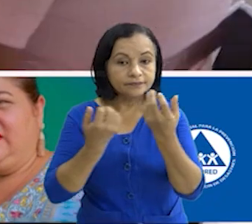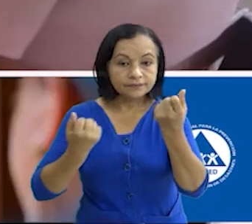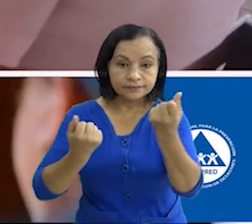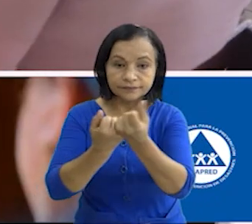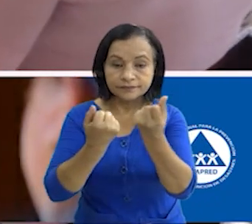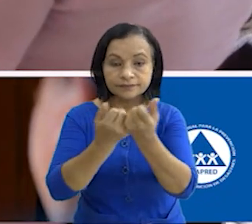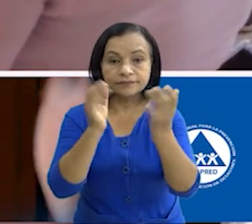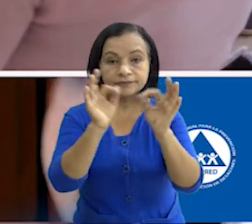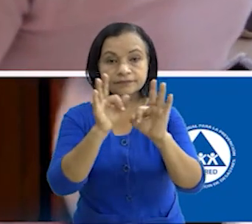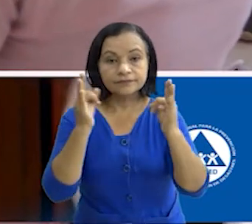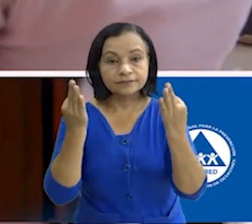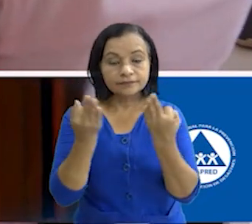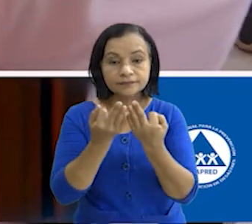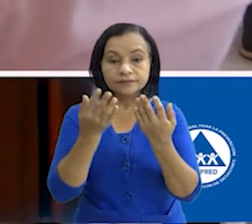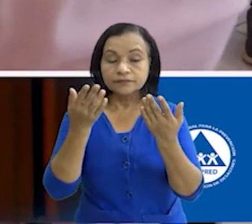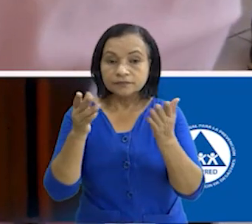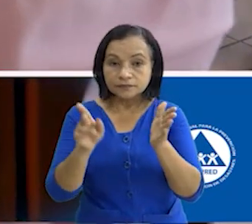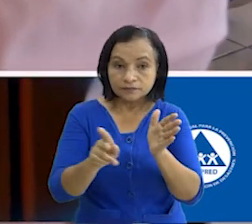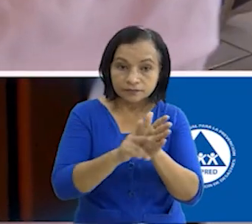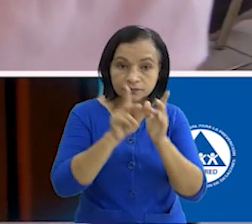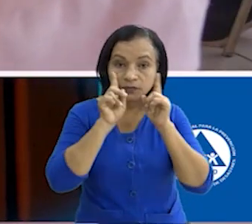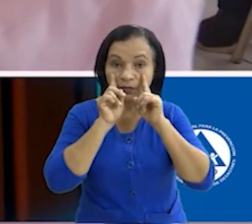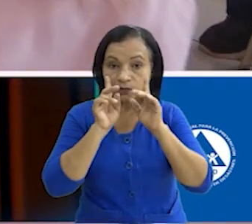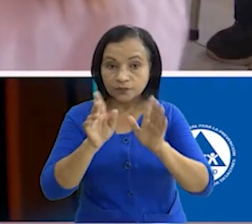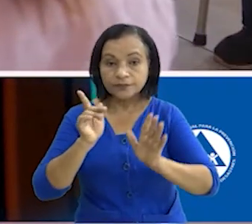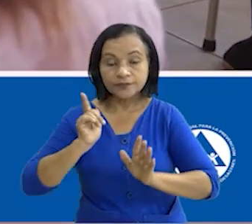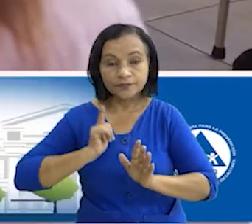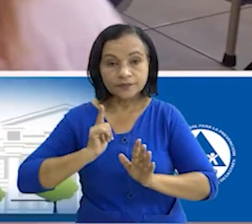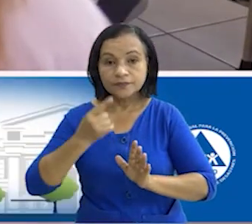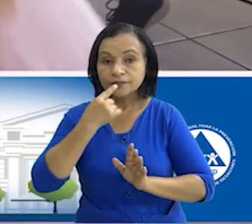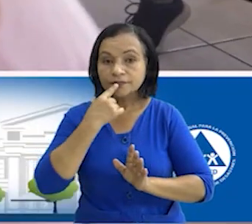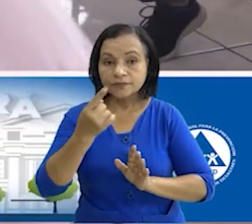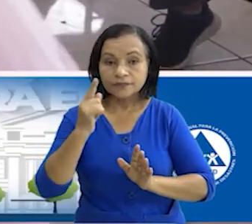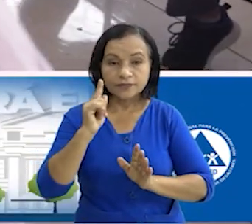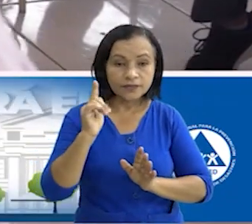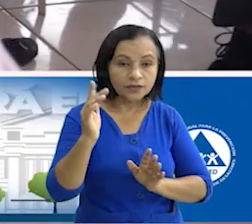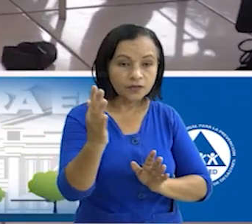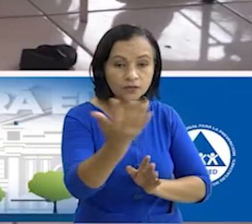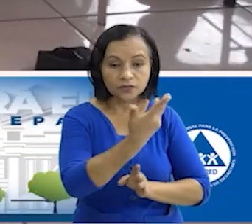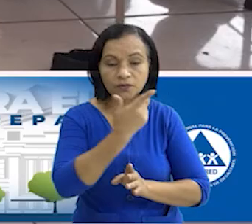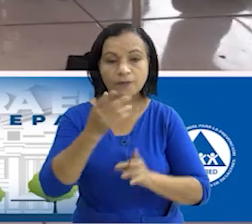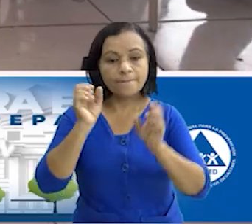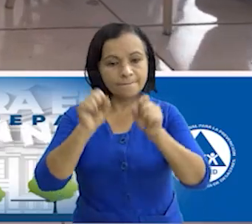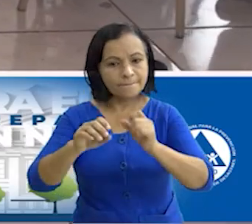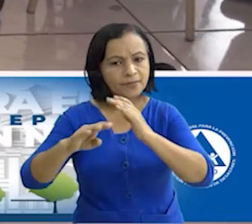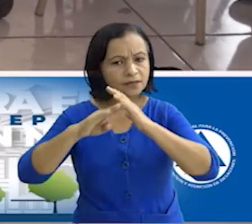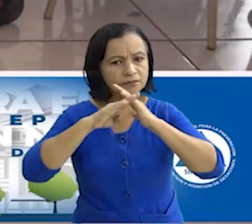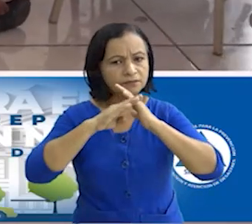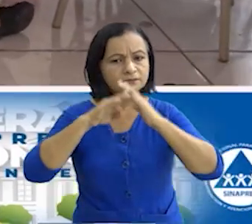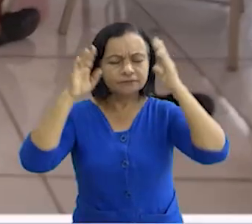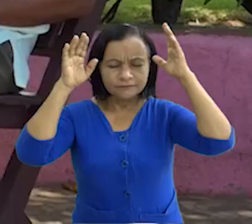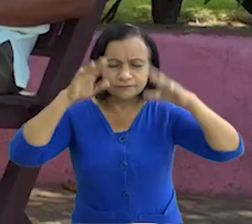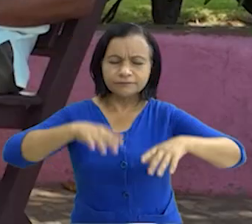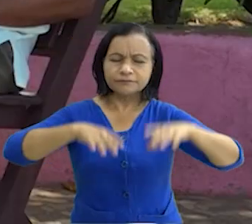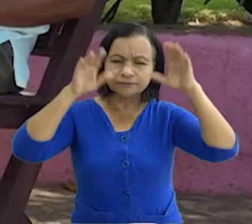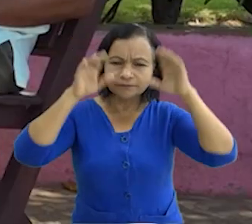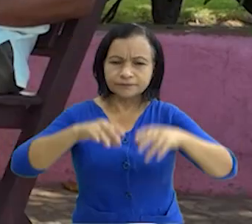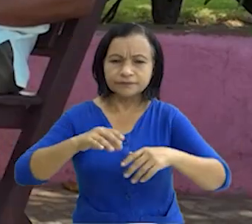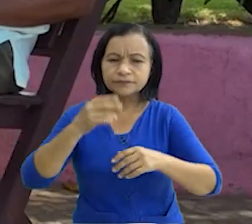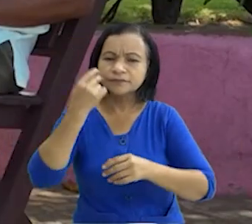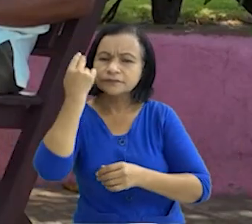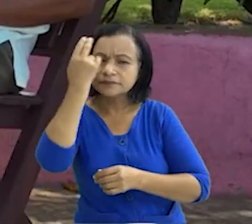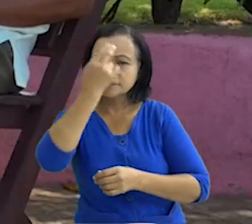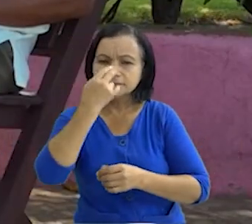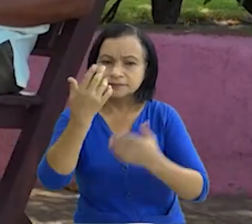la familia que estén en riesgo, y ya estamos, pues, como decíamos, con todas las condiciones para enfrentar el invierno. Quisiera que